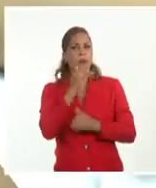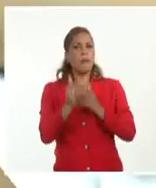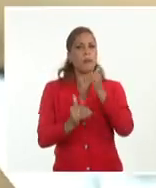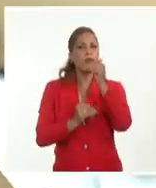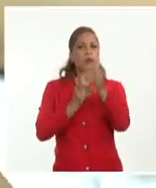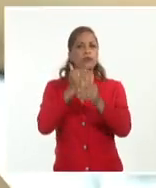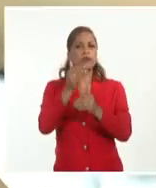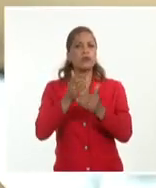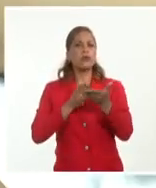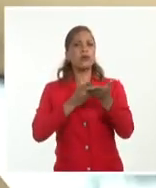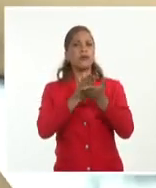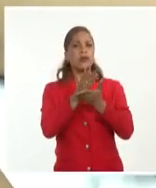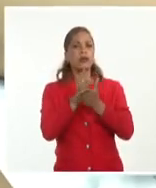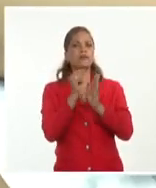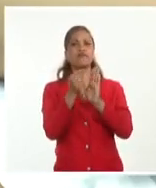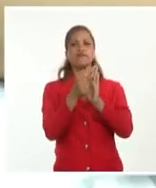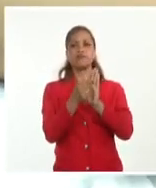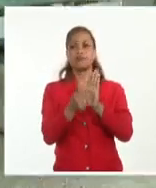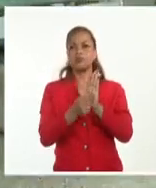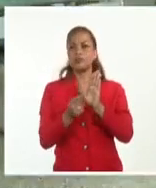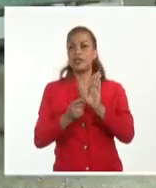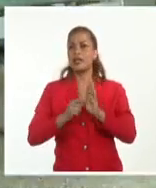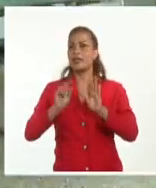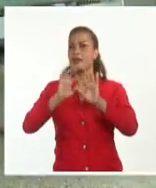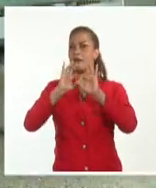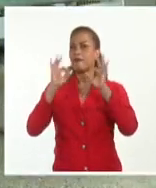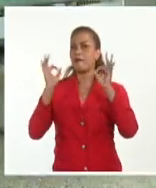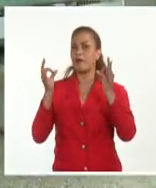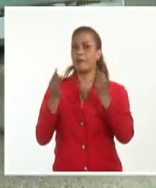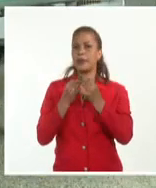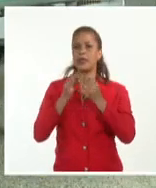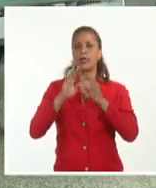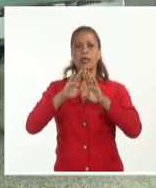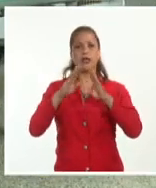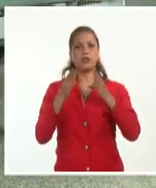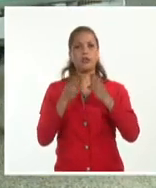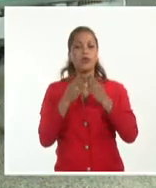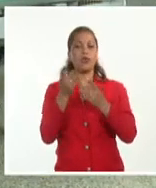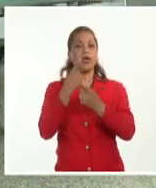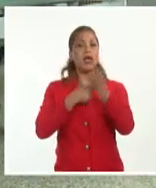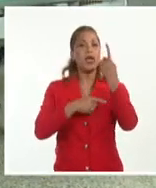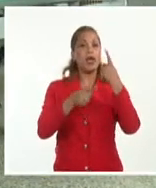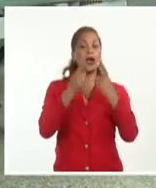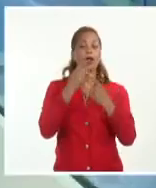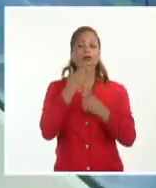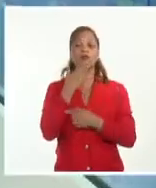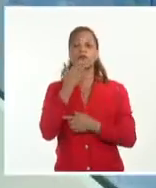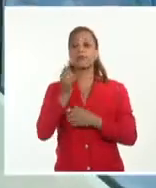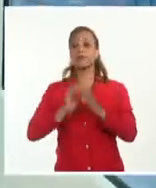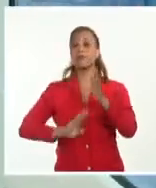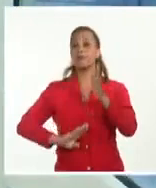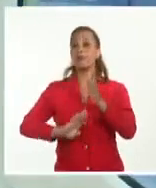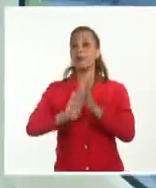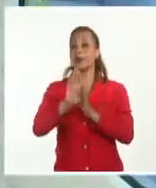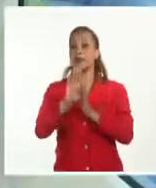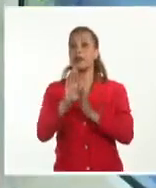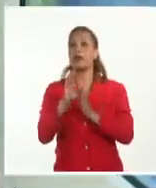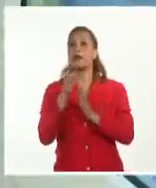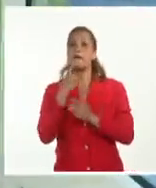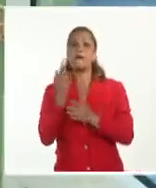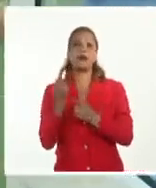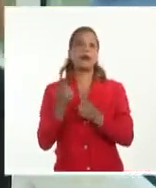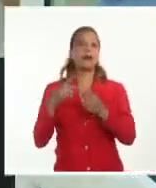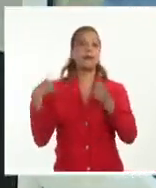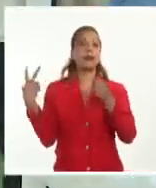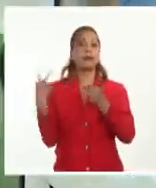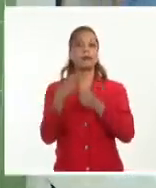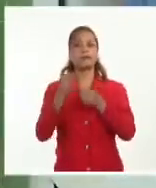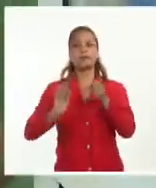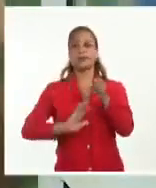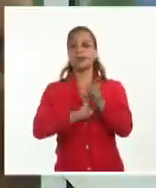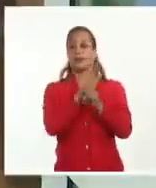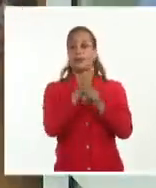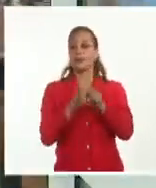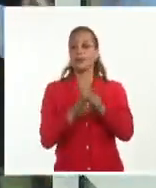al detalle la familia cubana porque significa otro progreso hacia la ansiada normalidad para encarar